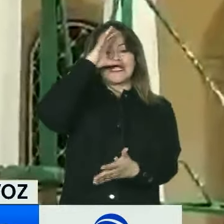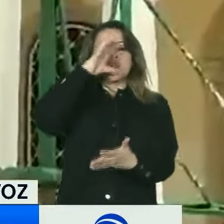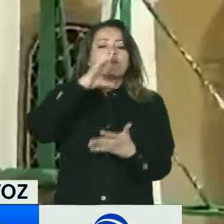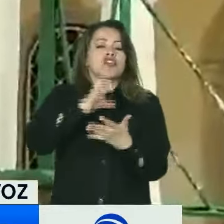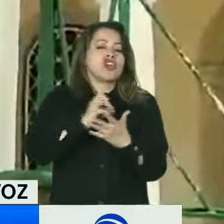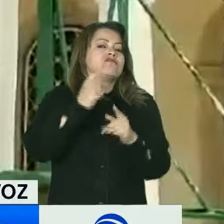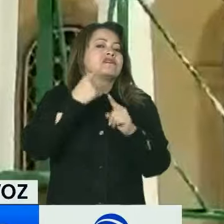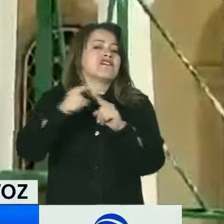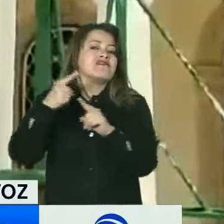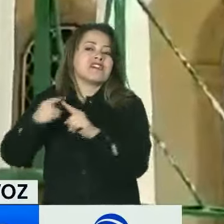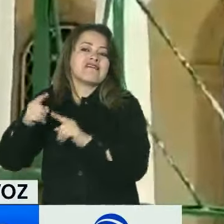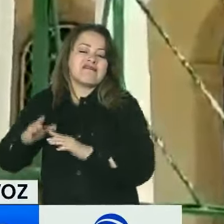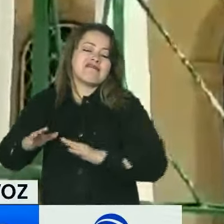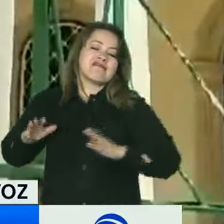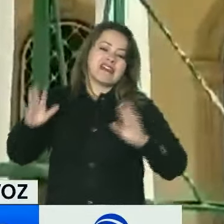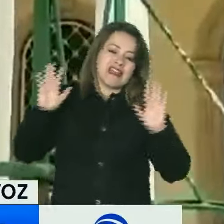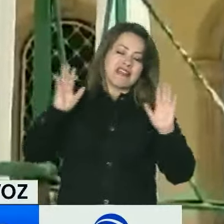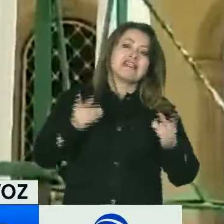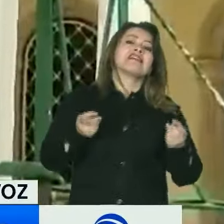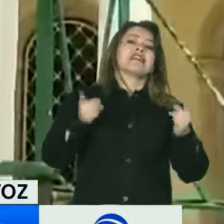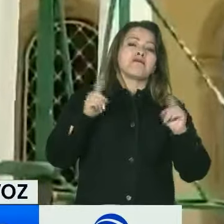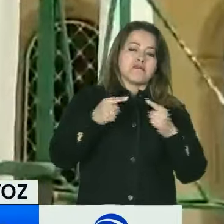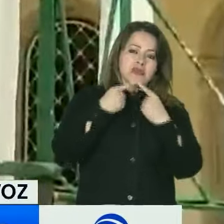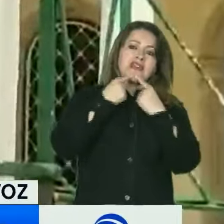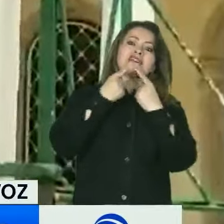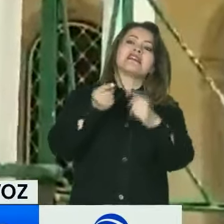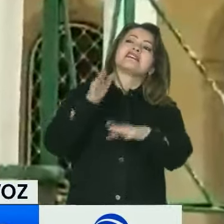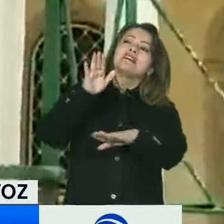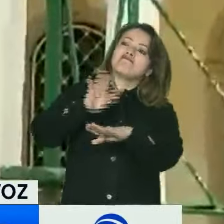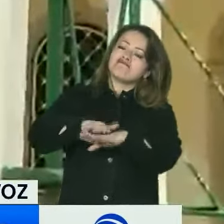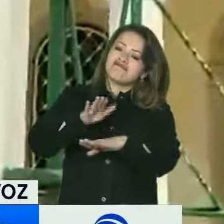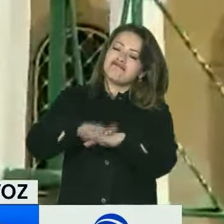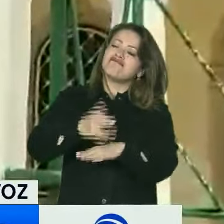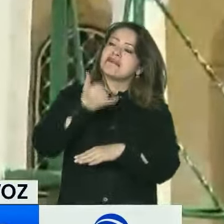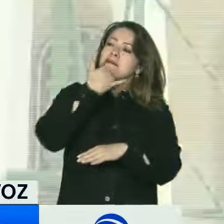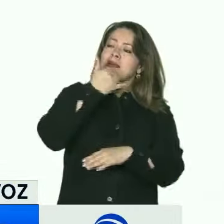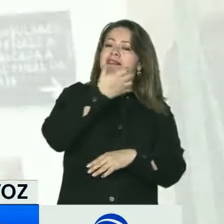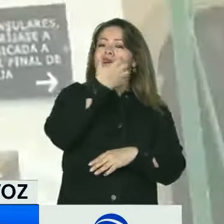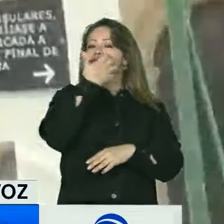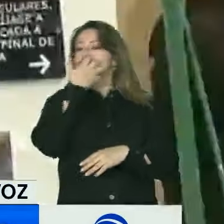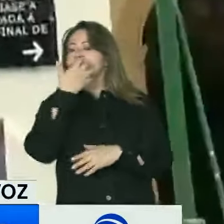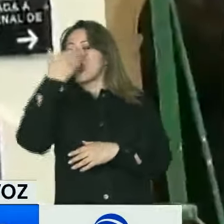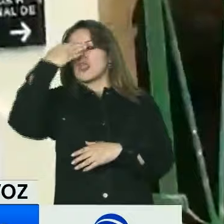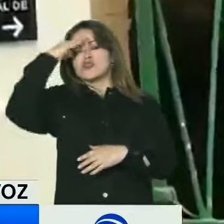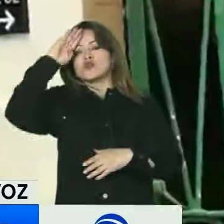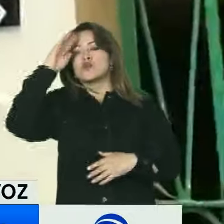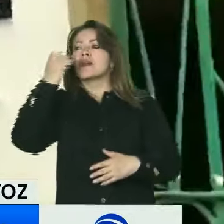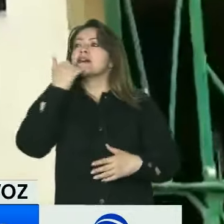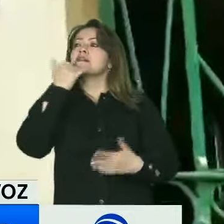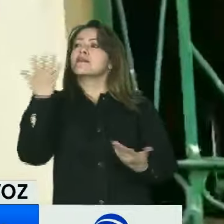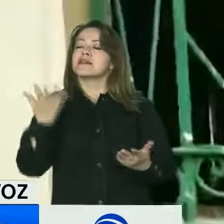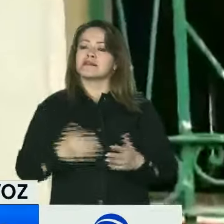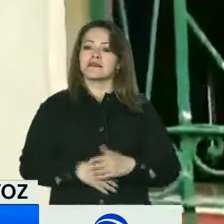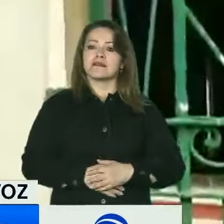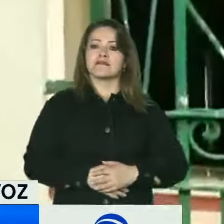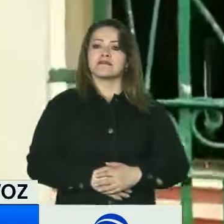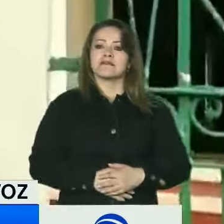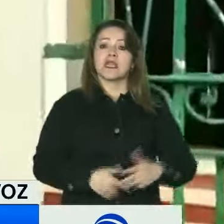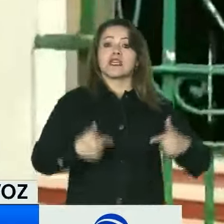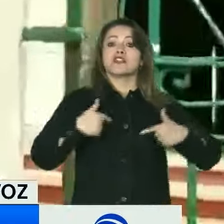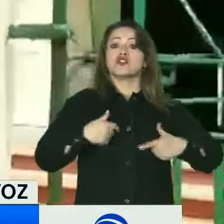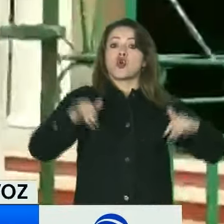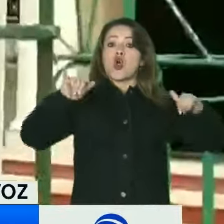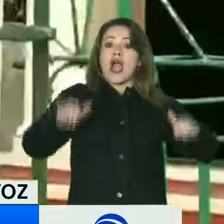punto de amarrarse en la Embajada de Colombia en Cuba para pedir por los secuestrados. Hasta ahora estoy amarrado aquí